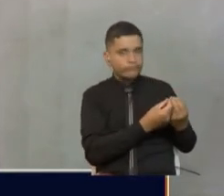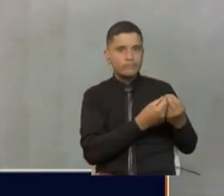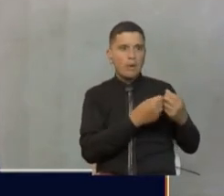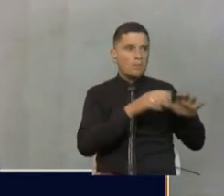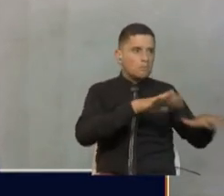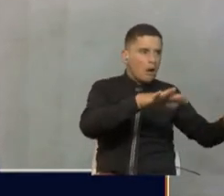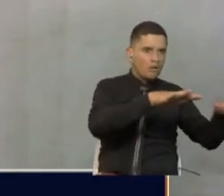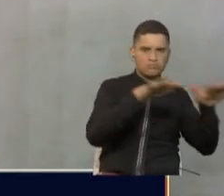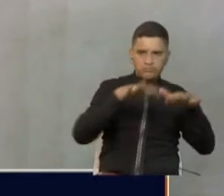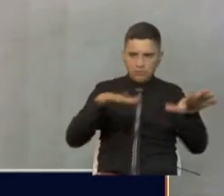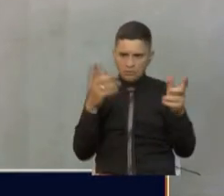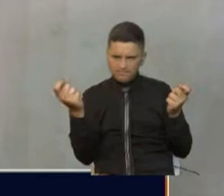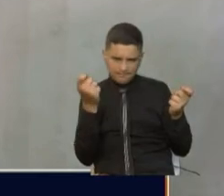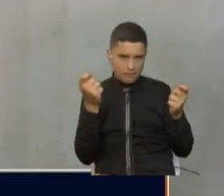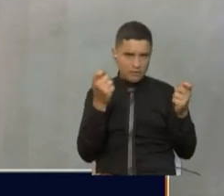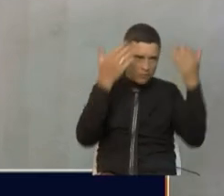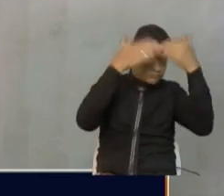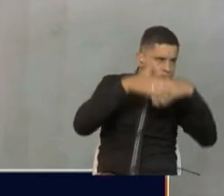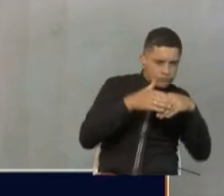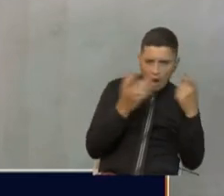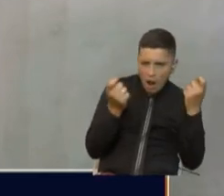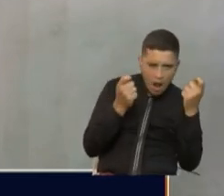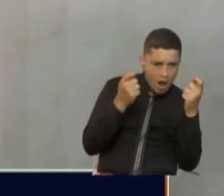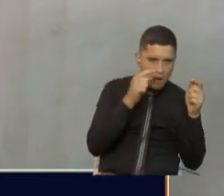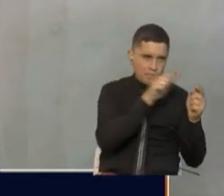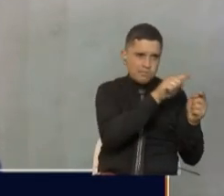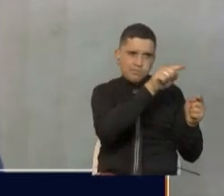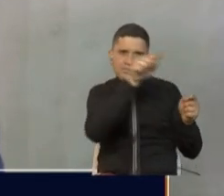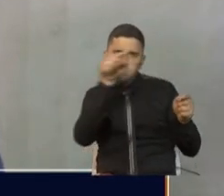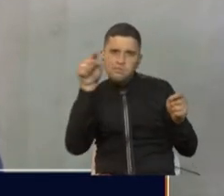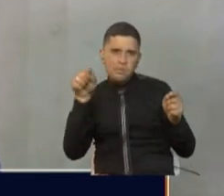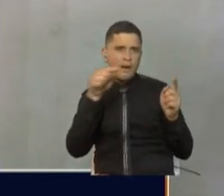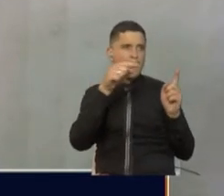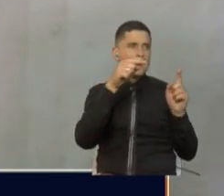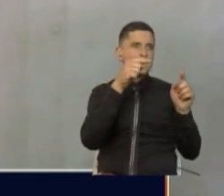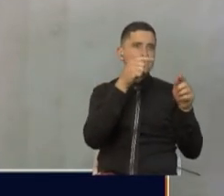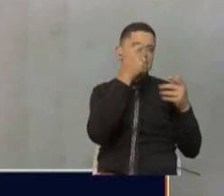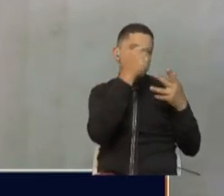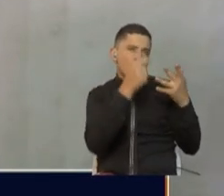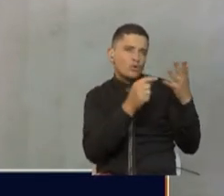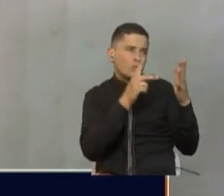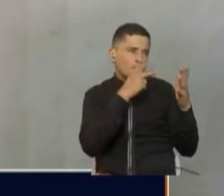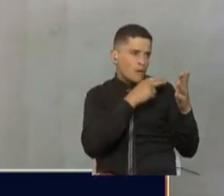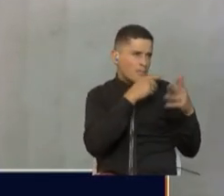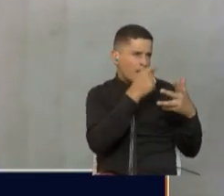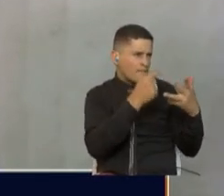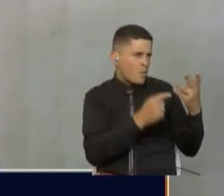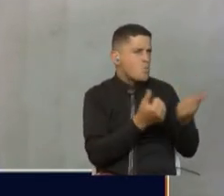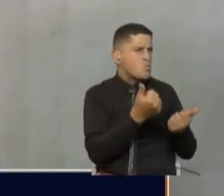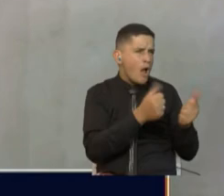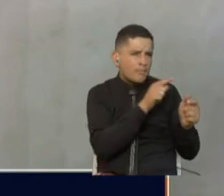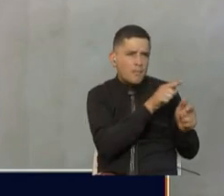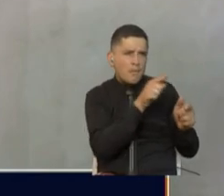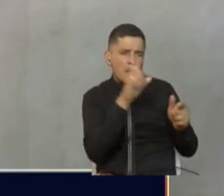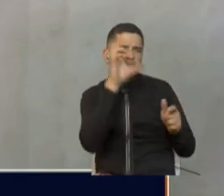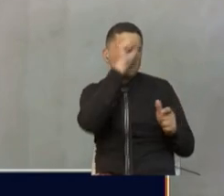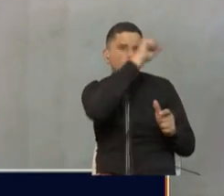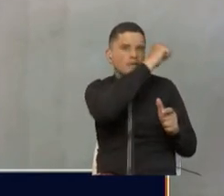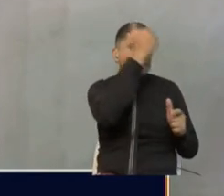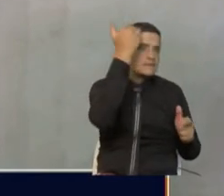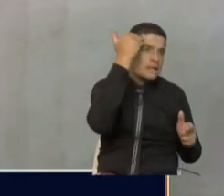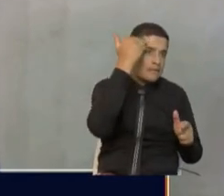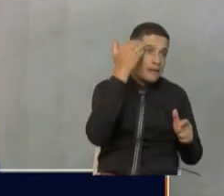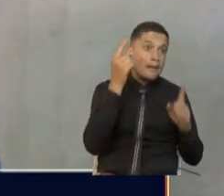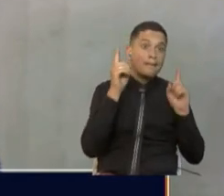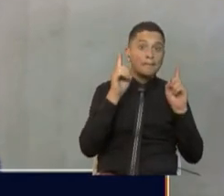territorialidad, el modus operandi, los diferentes esquemas de fraude, pero no quiero